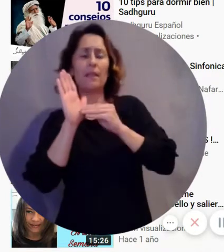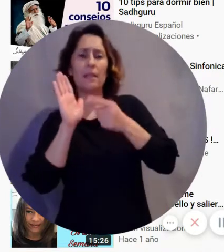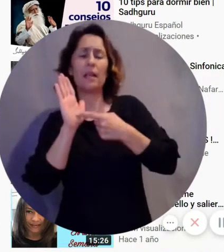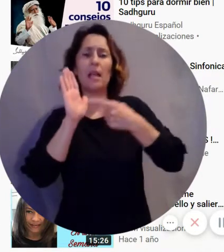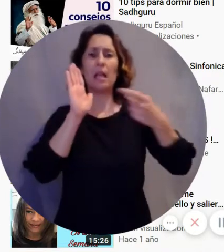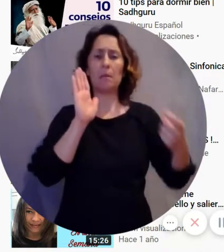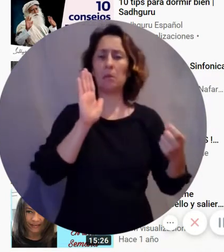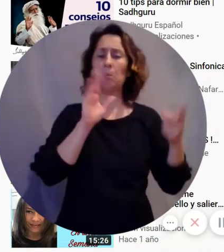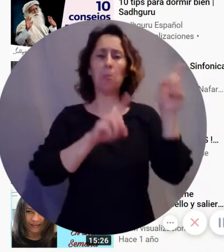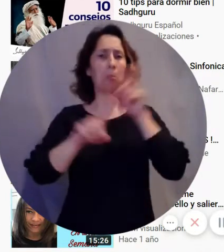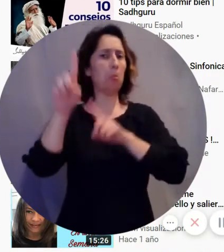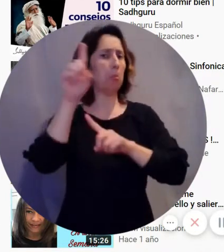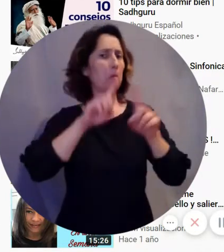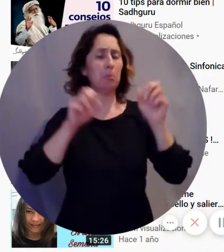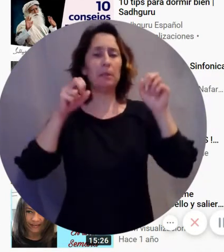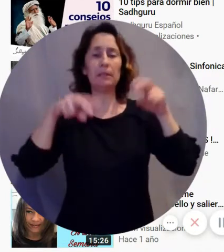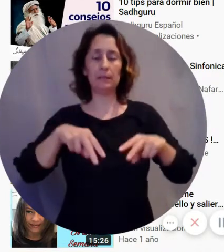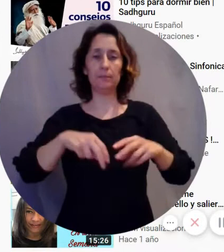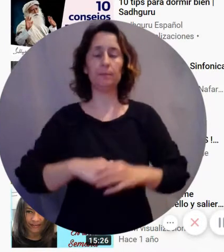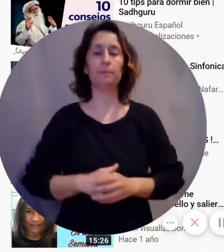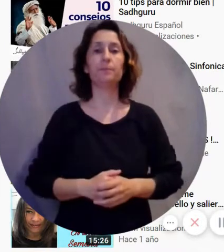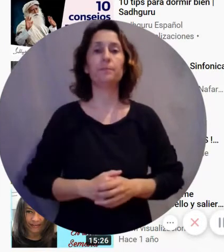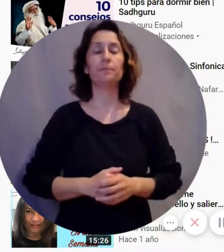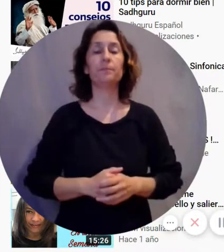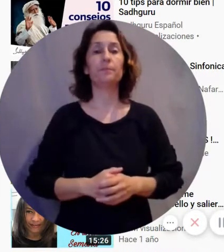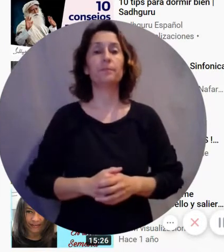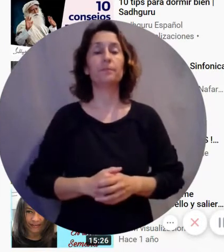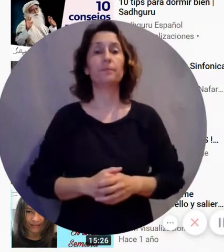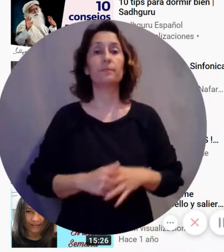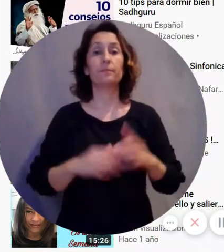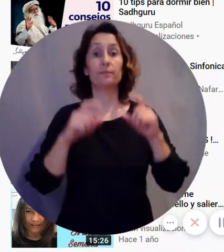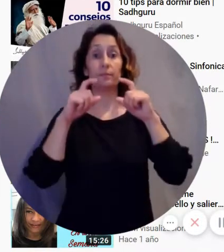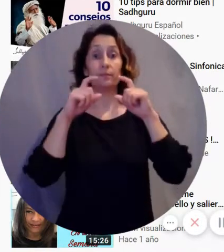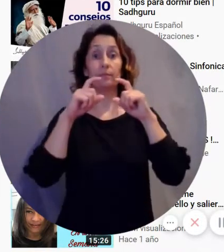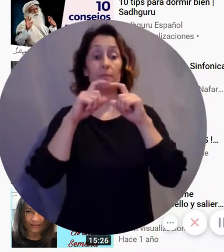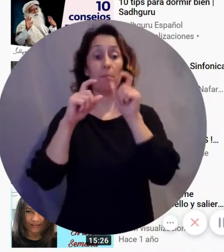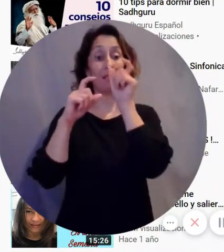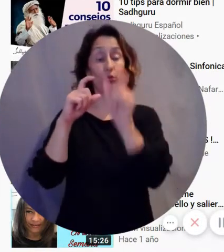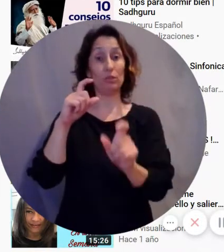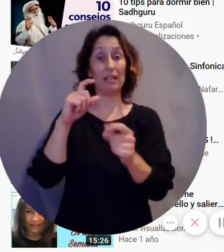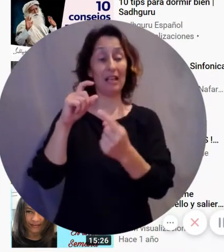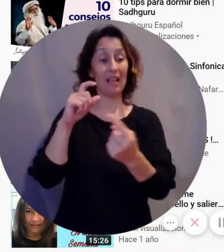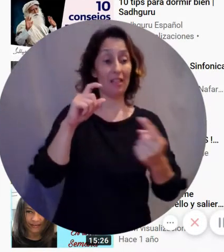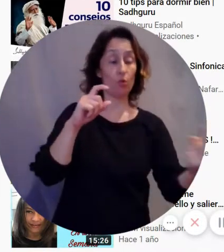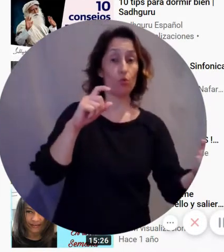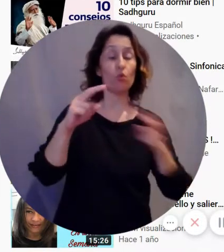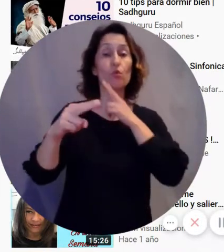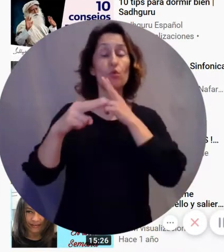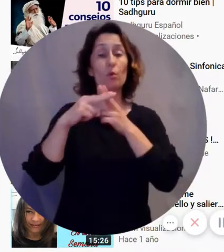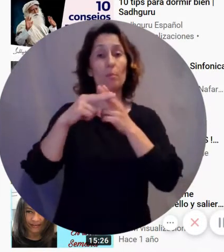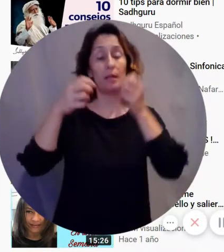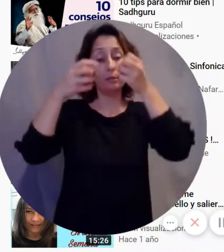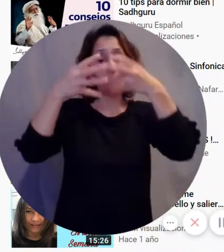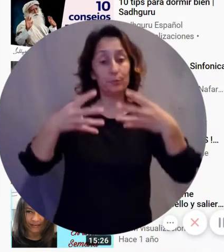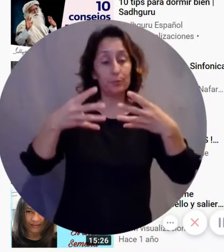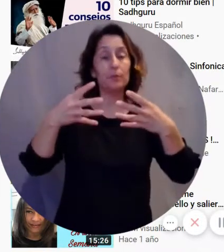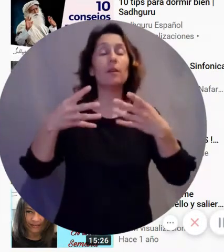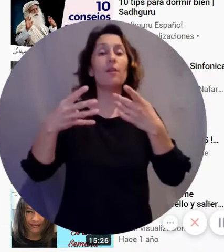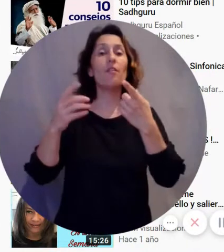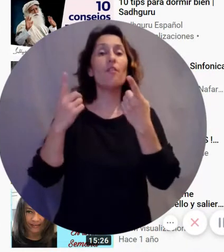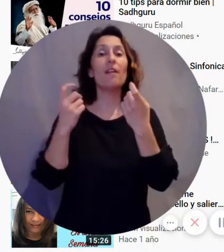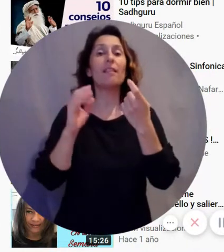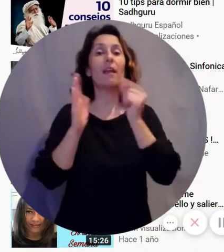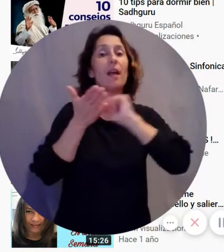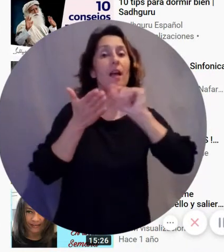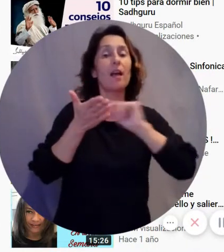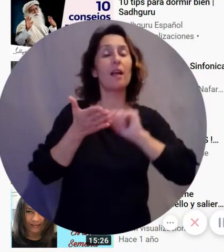problema. Si hacemos clic sobre la caja de cada persona, se abre la ficha con la información que tenemos que completar. A